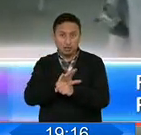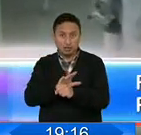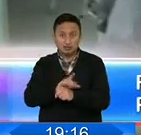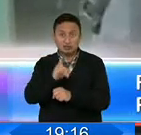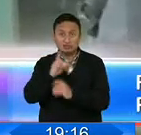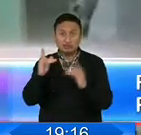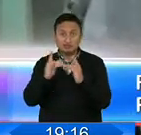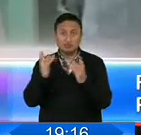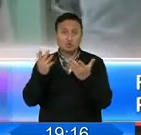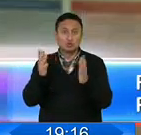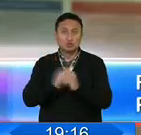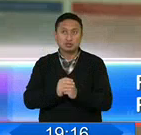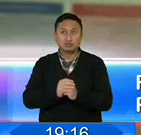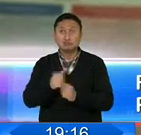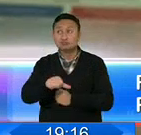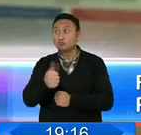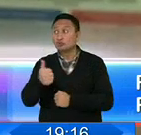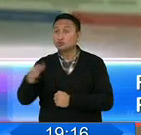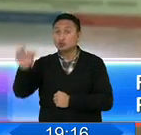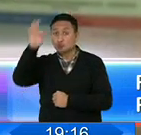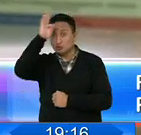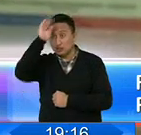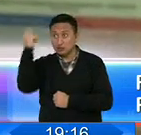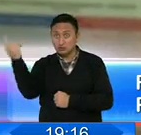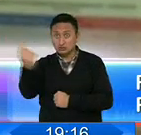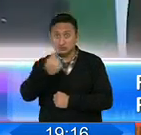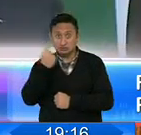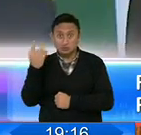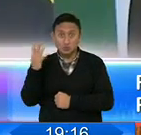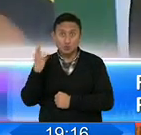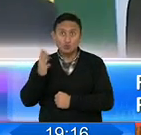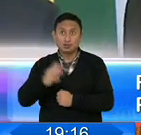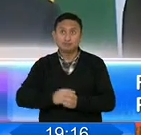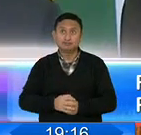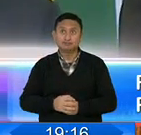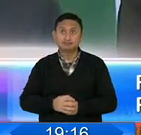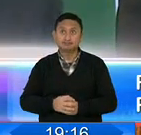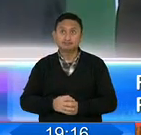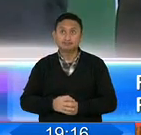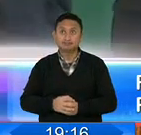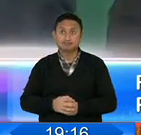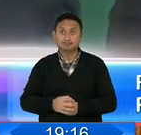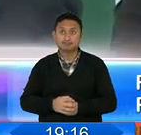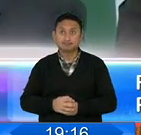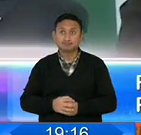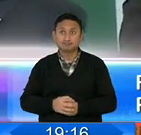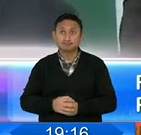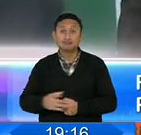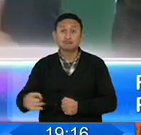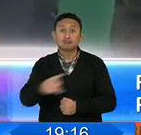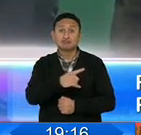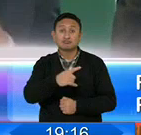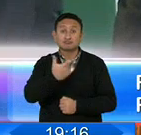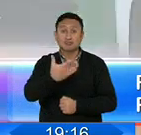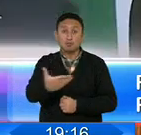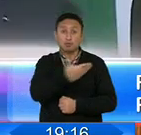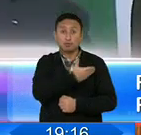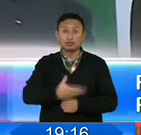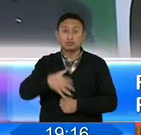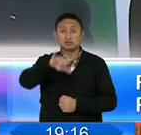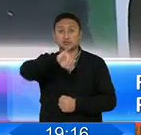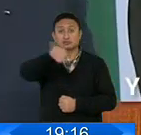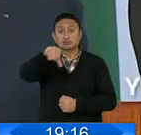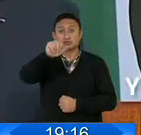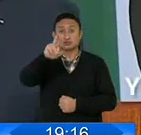camas, al igual que en el resto de ciudades del país. No obstante, este panorama no ha hecho cambiar de opinión al presidente Jair